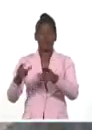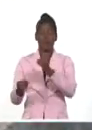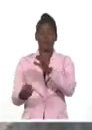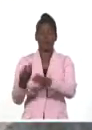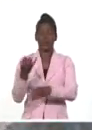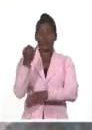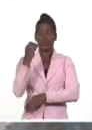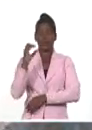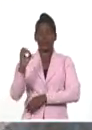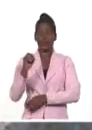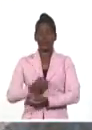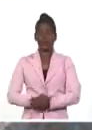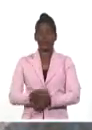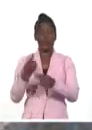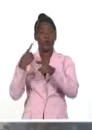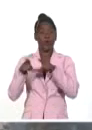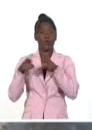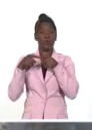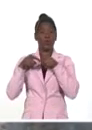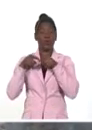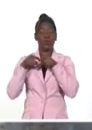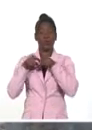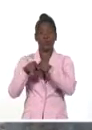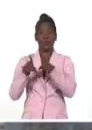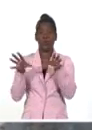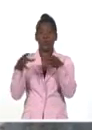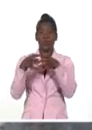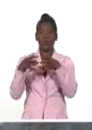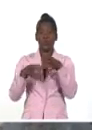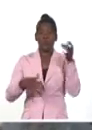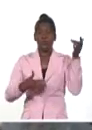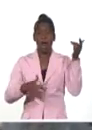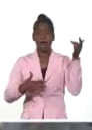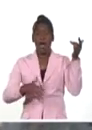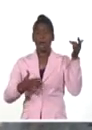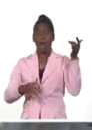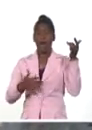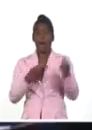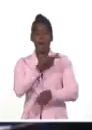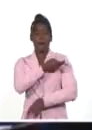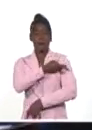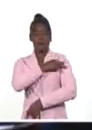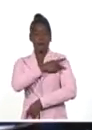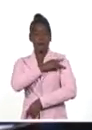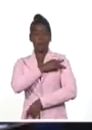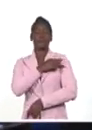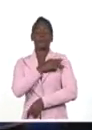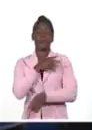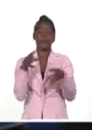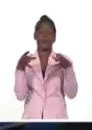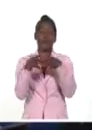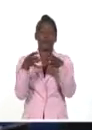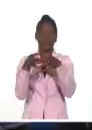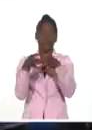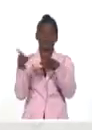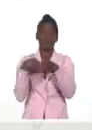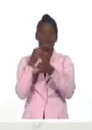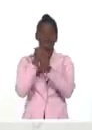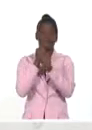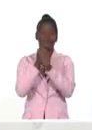grupo Fantasy, un grupo de rock que dirige el maestro Aquiles Jorge, y será algo interesante